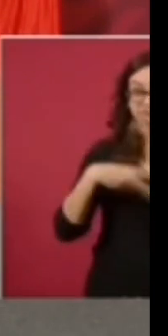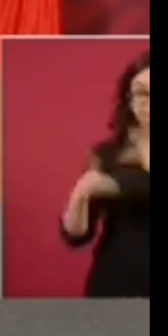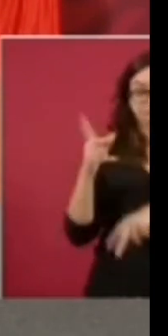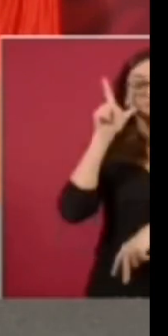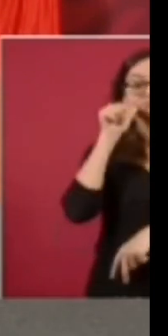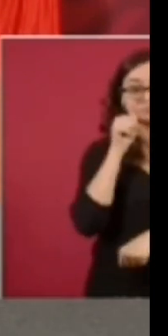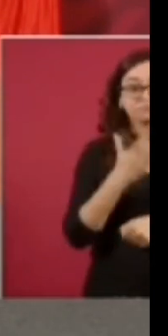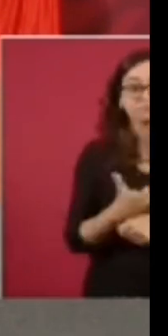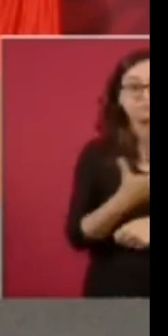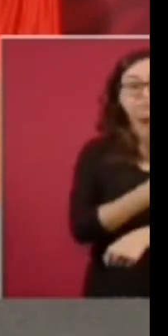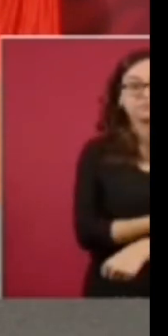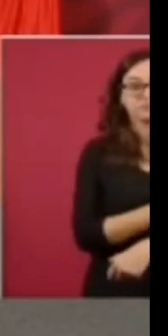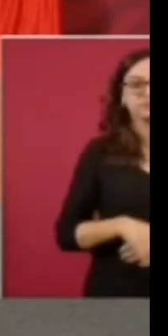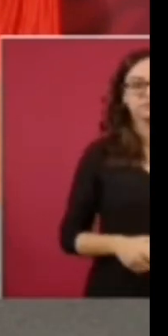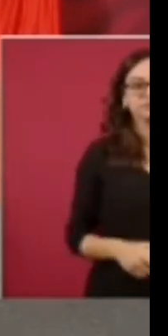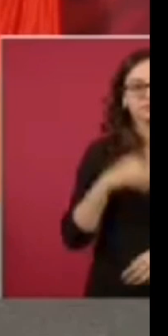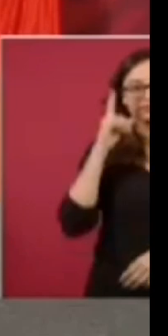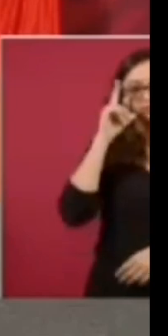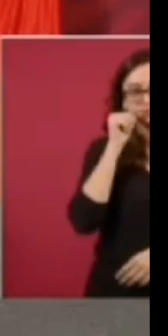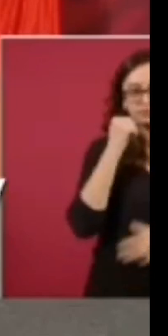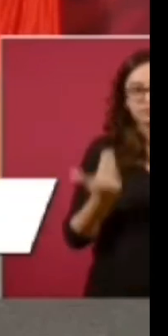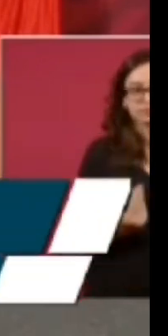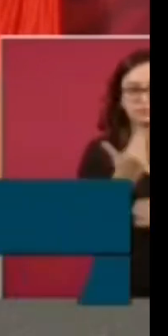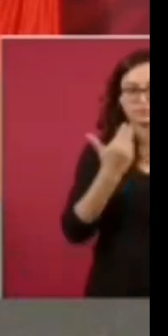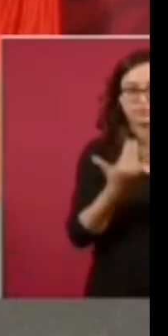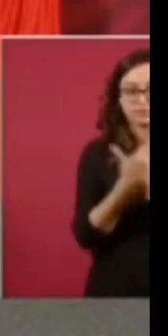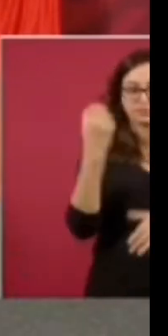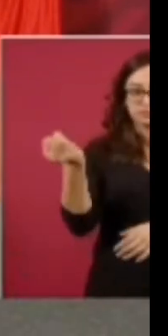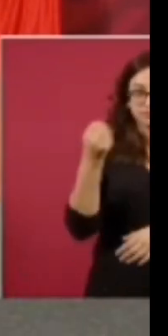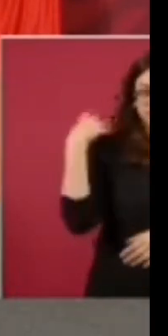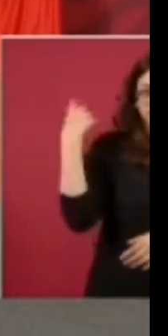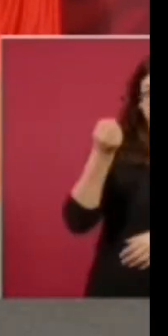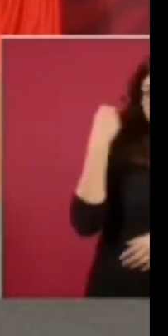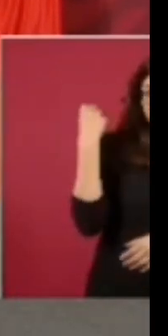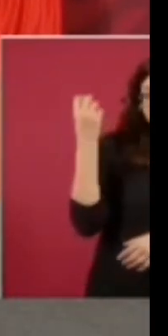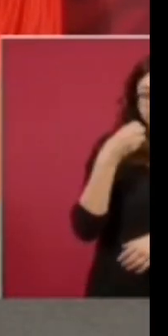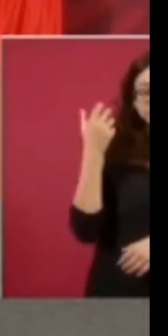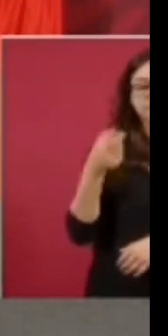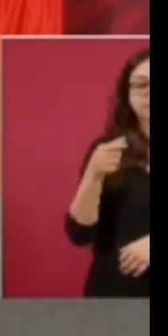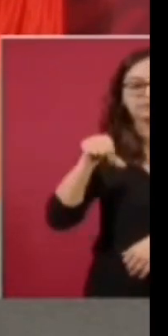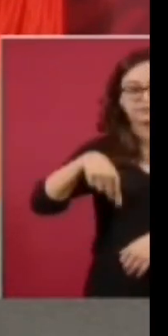todas maneras, nos vamos a ver mañana aquí. Vamos a estar...